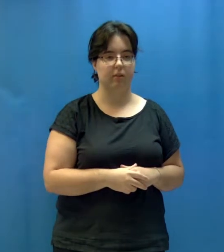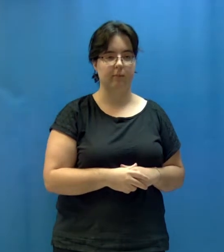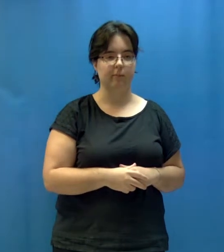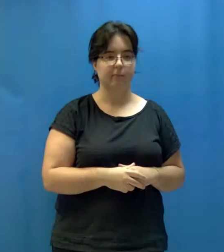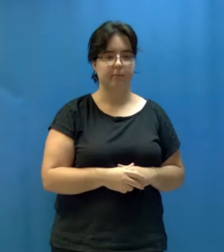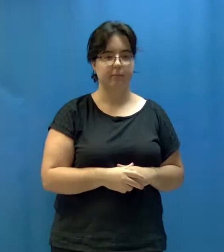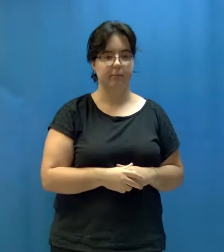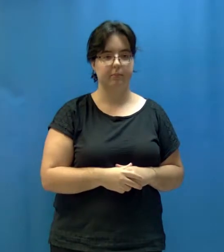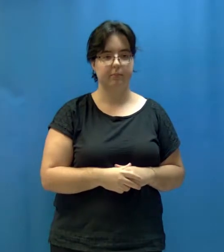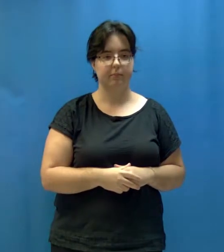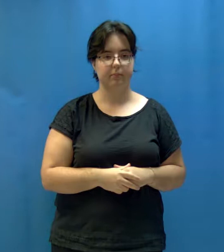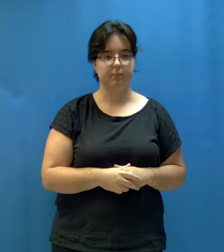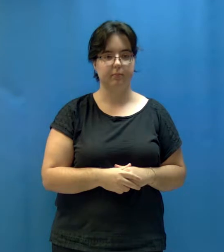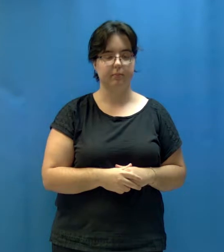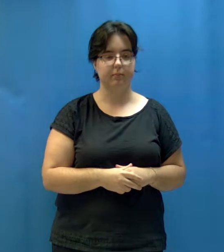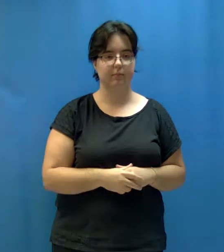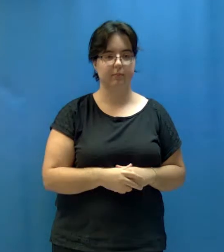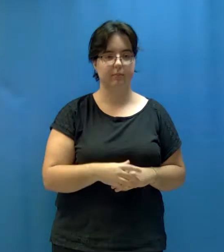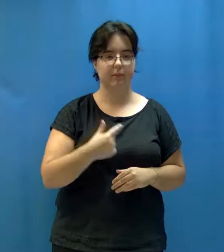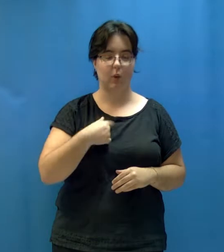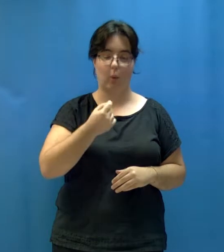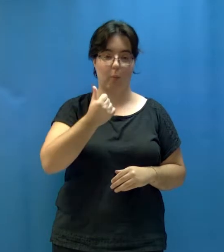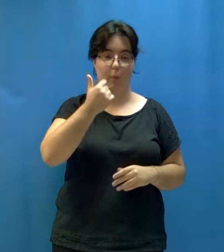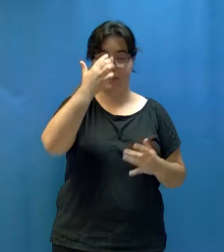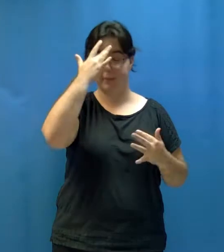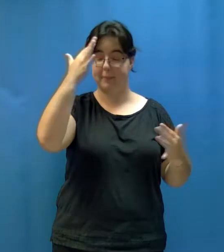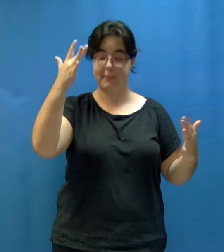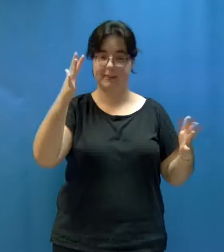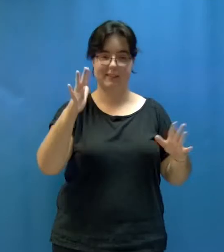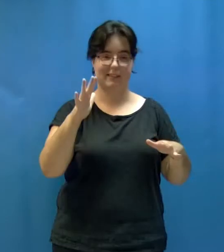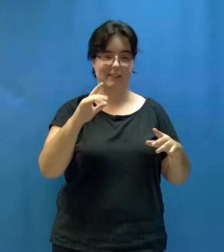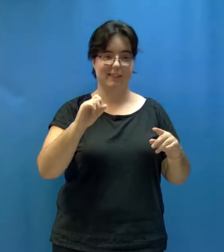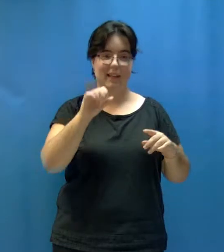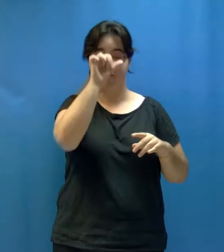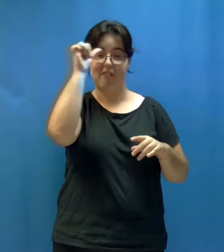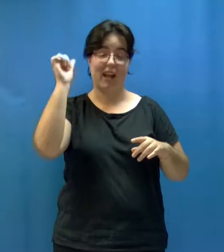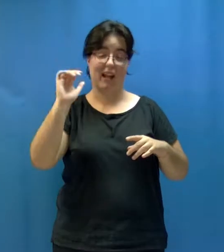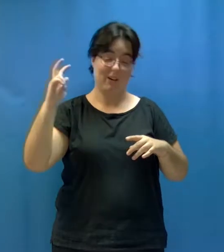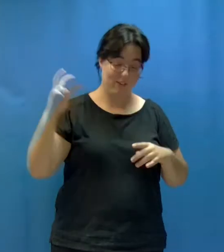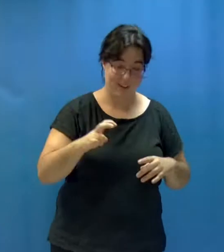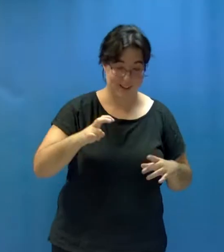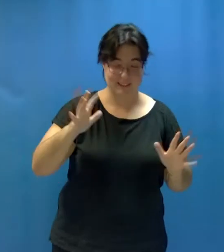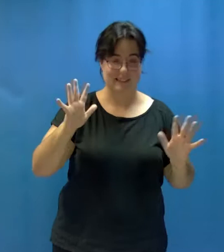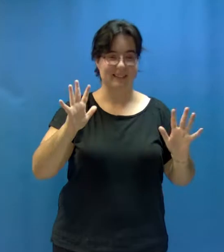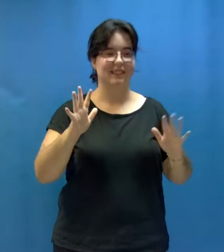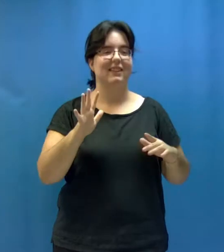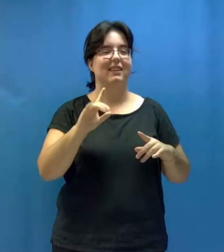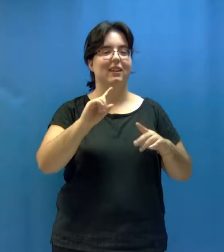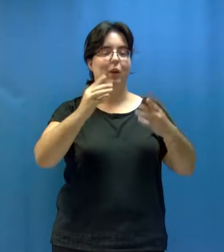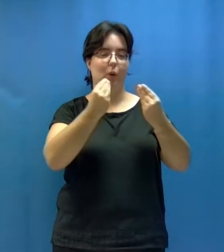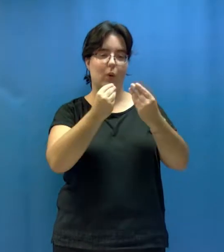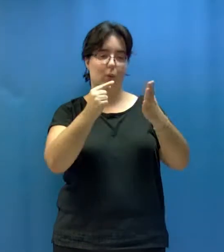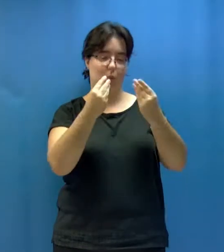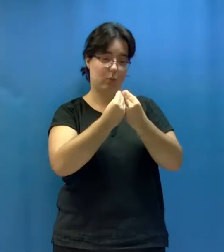totalidad, por unanimidad. Siguiente, el 14. Estoy un poco despistada. Primer pleno después del verano. Punto número 9. ¿Votos a favor